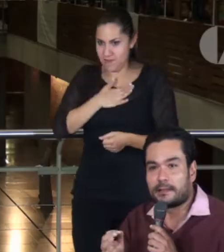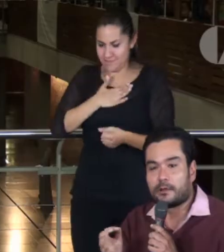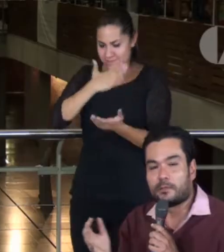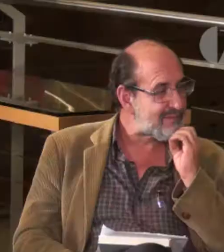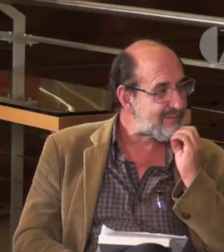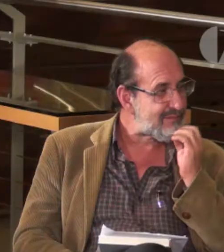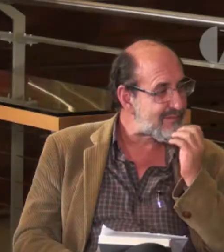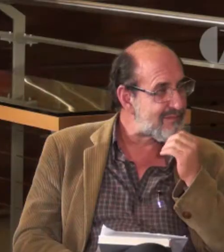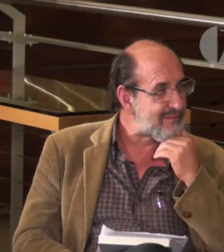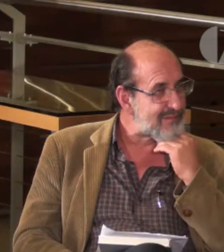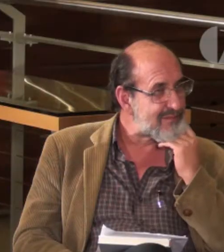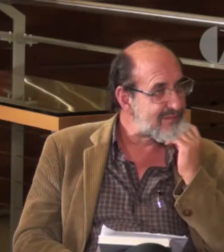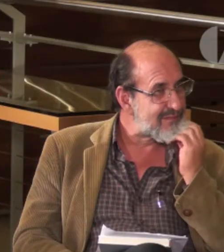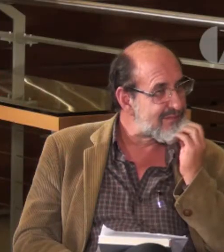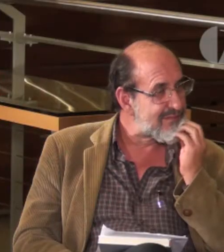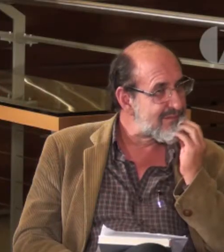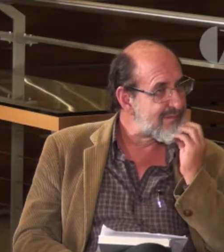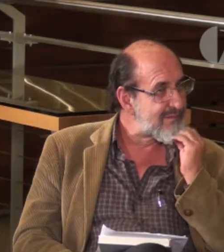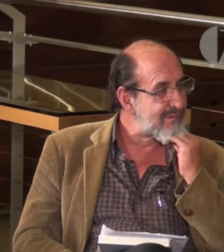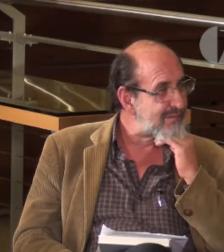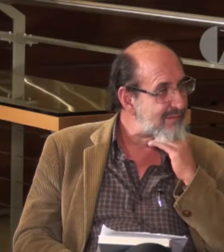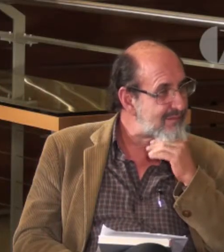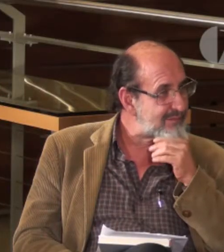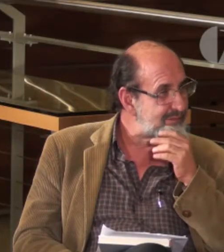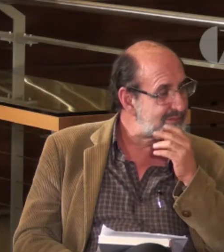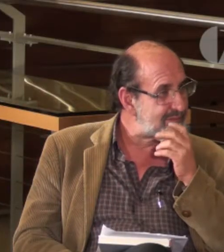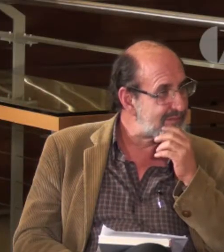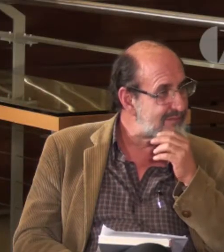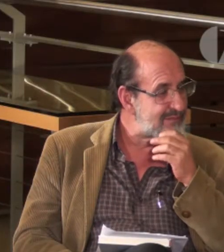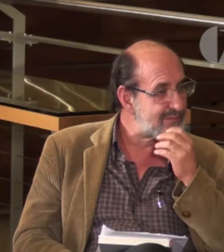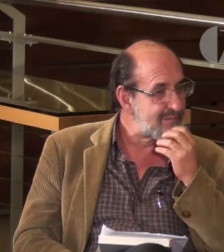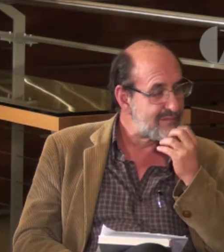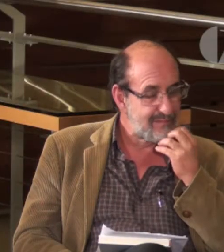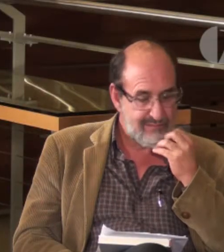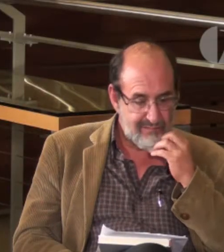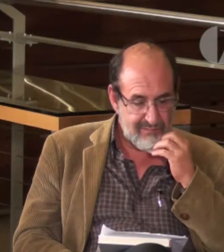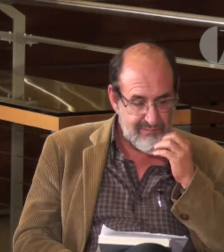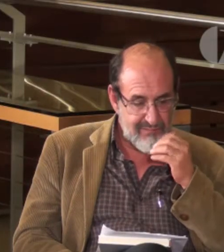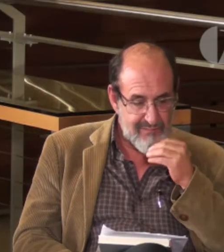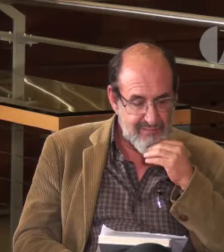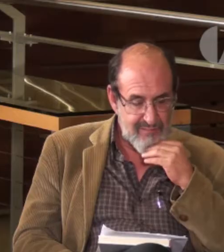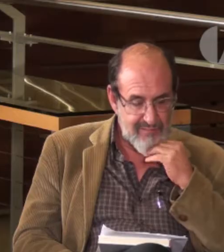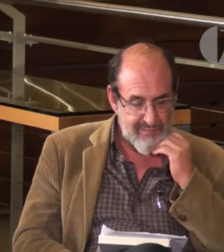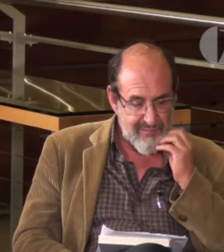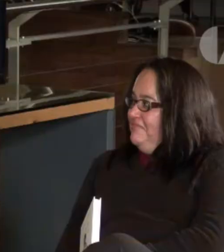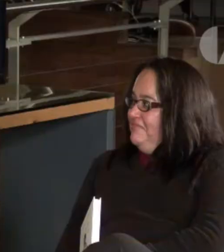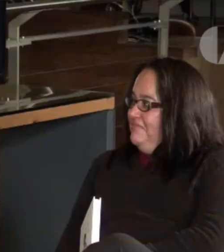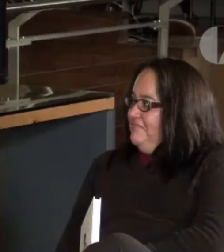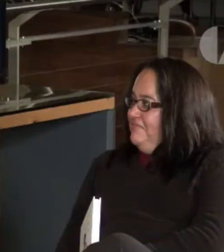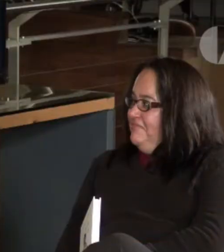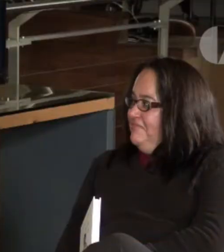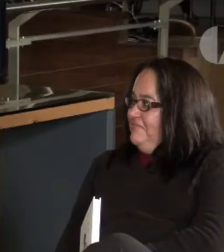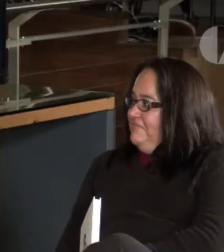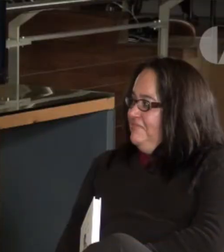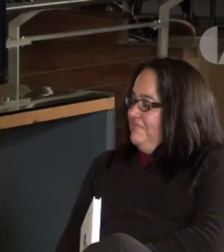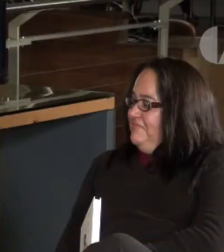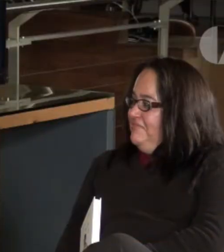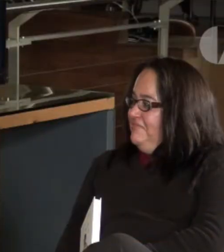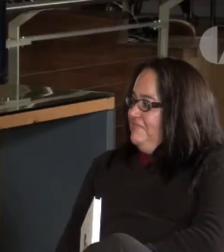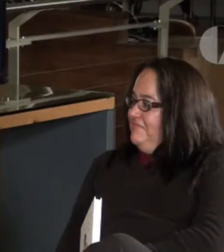como del trabajo de este gran artista es que puede dibujar como nadie entonces